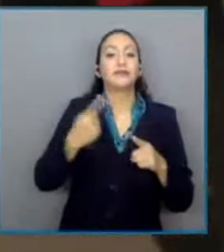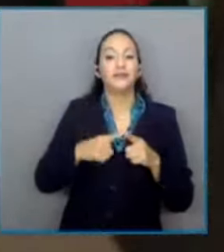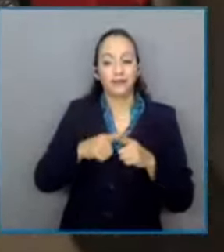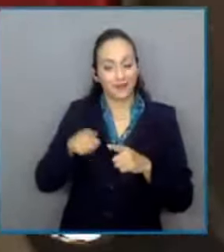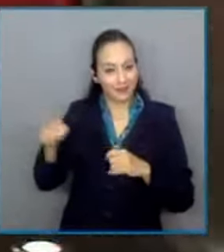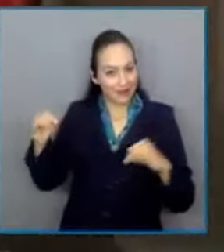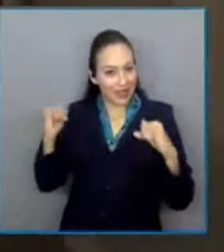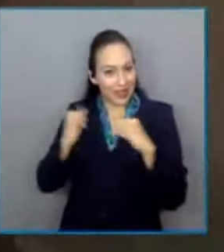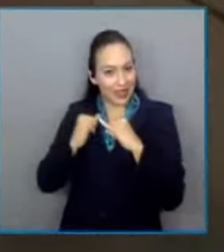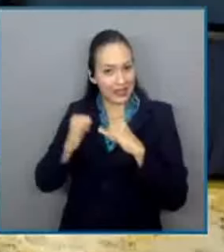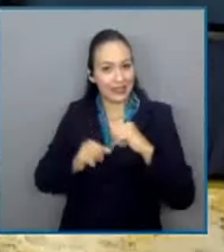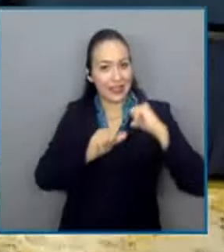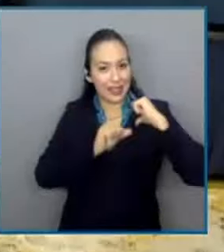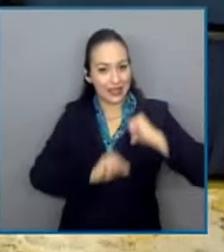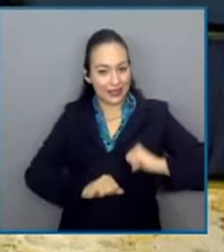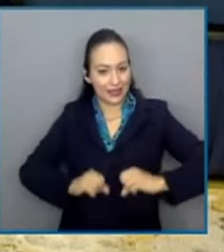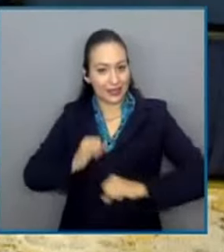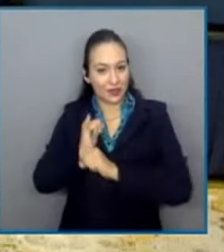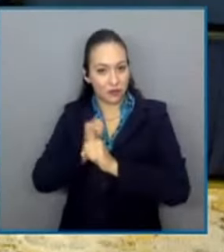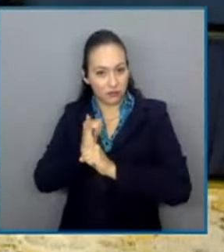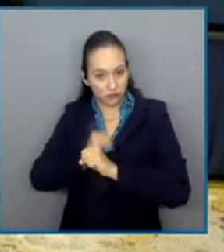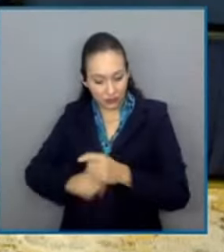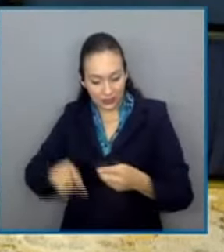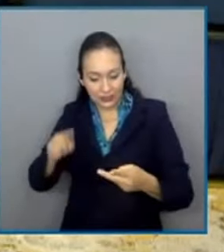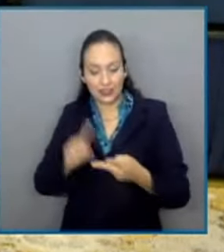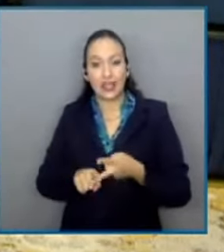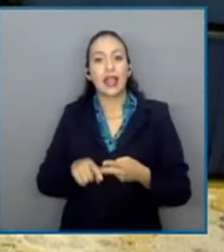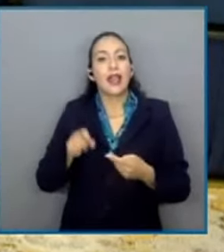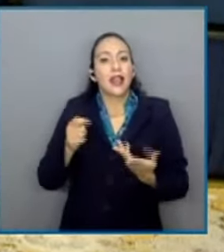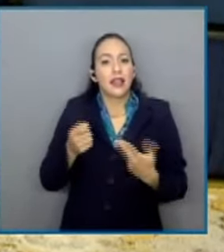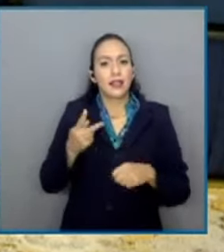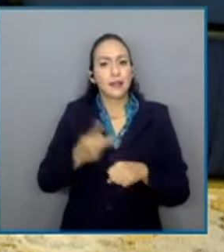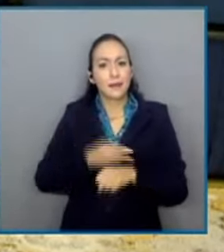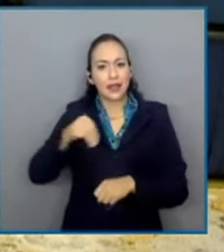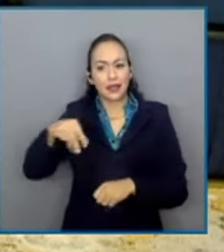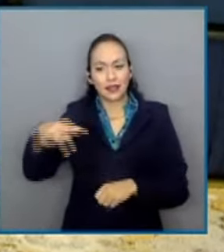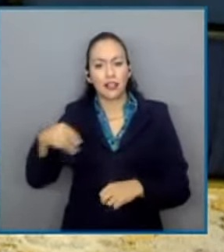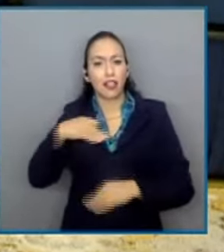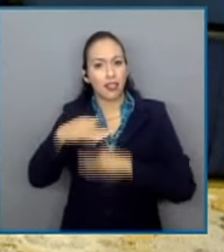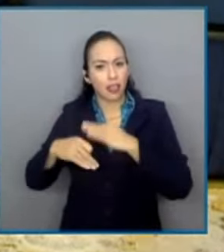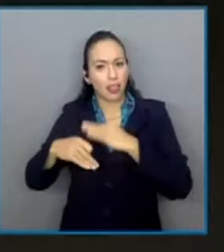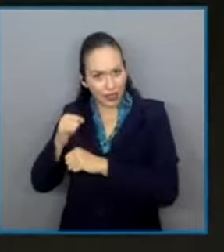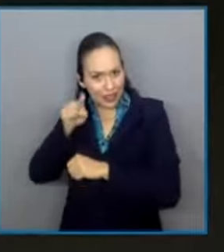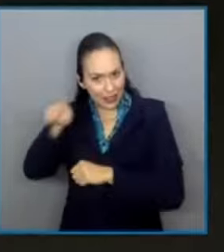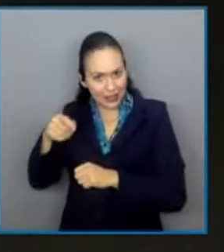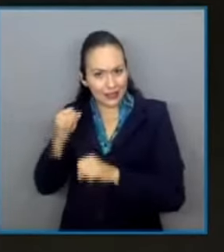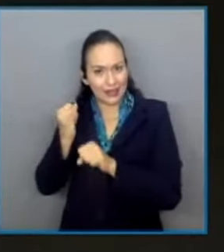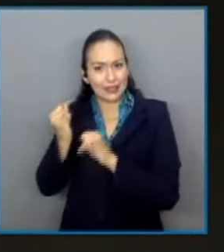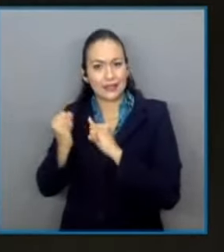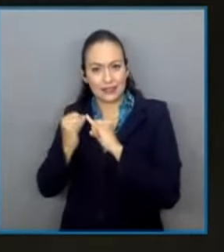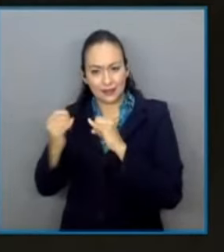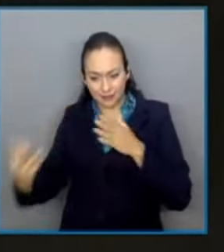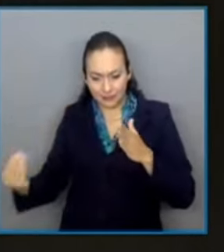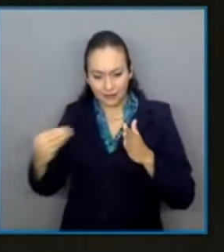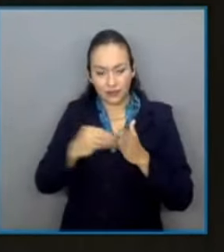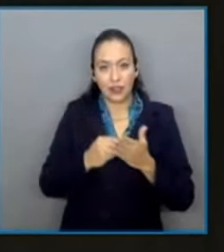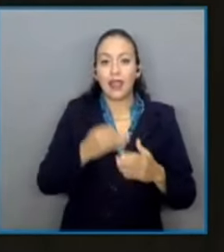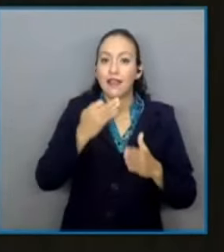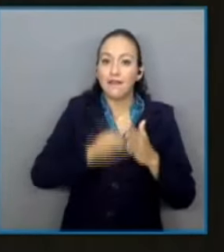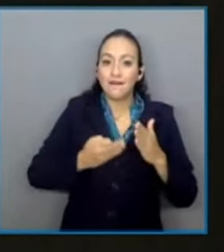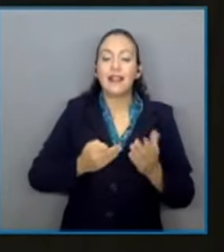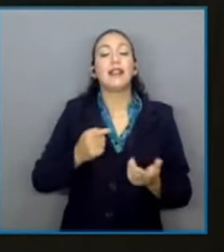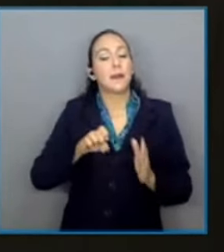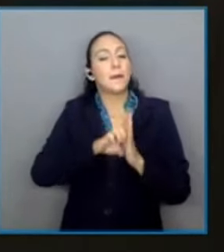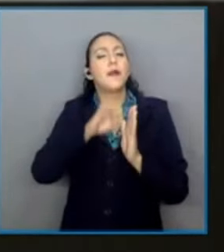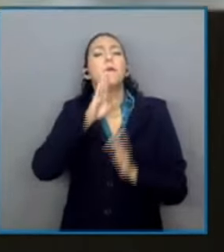órganos jurisdiccionales tendrán los mismos vicios, es decir, carpetas de investigación mal integradas y con